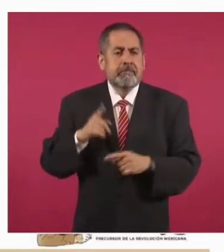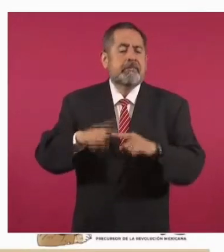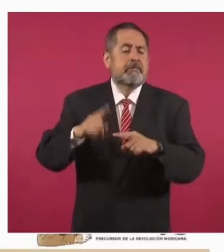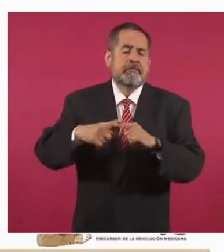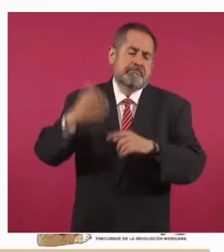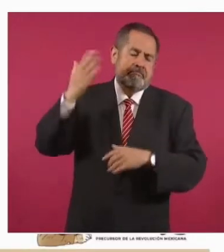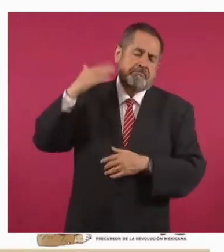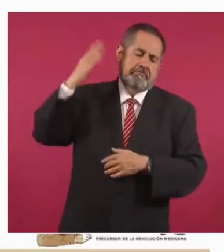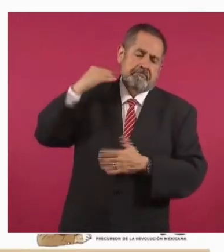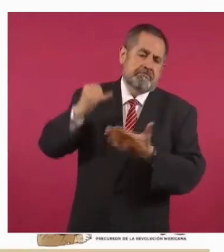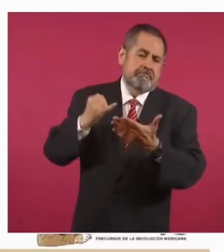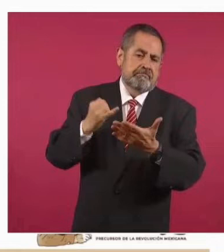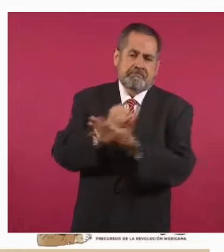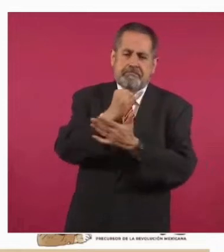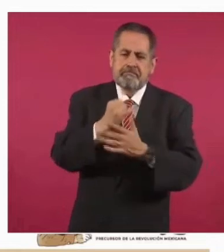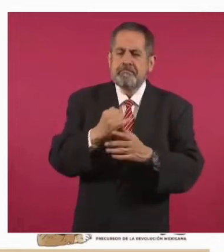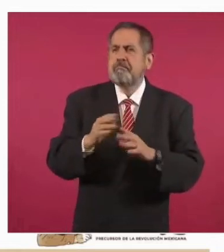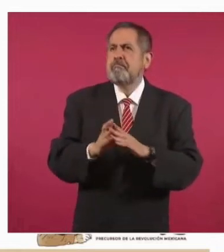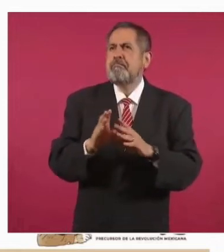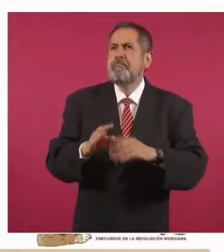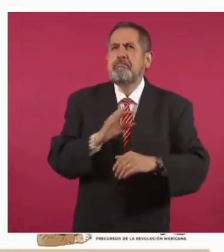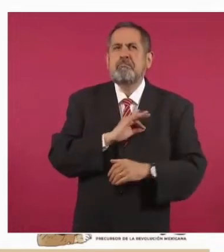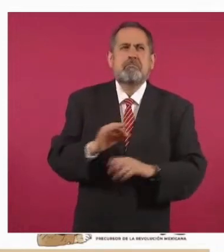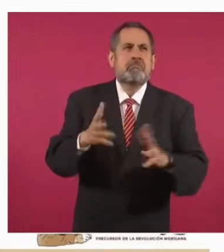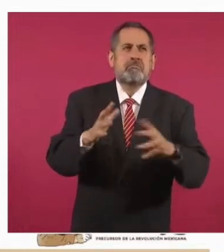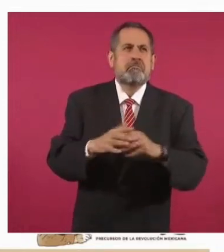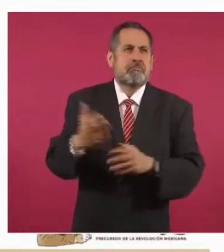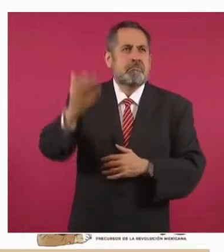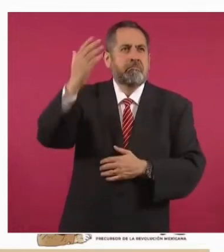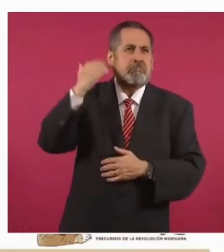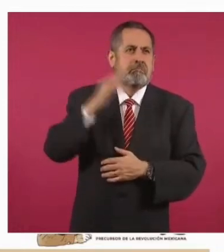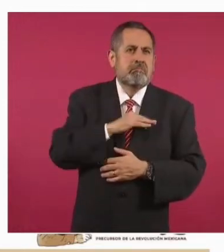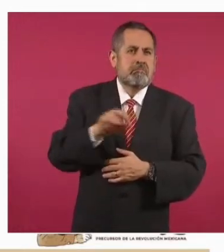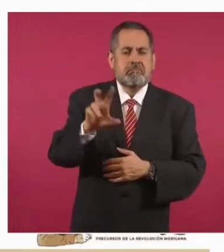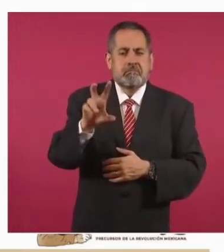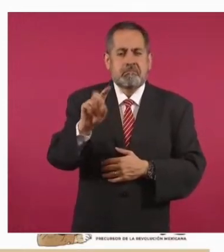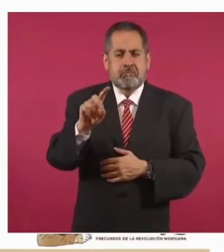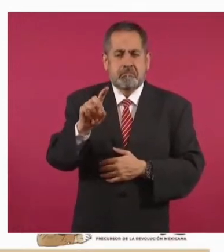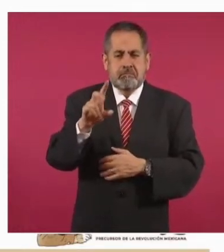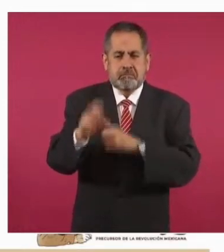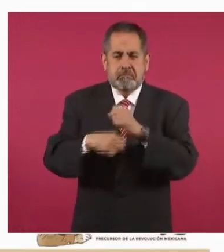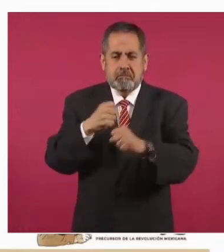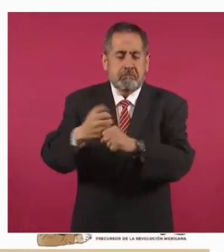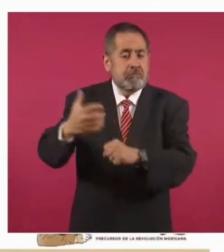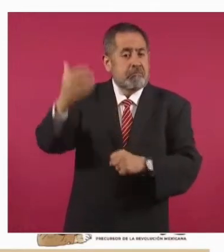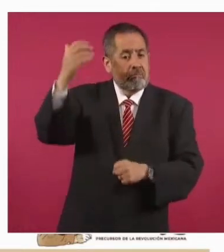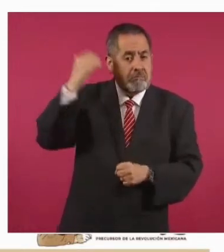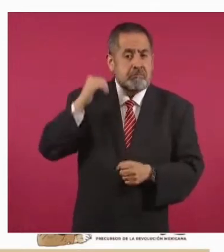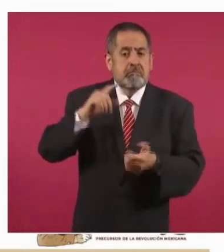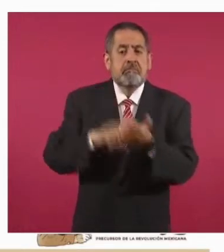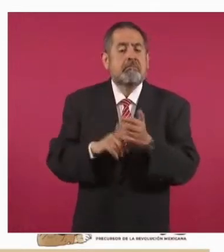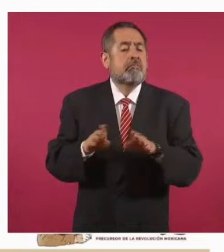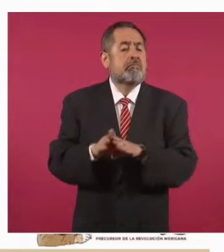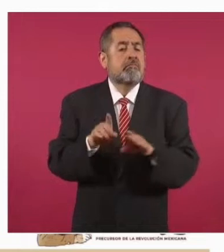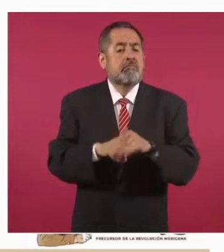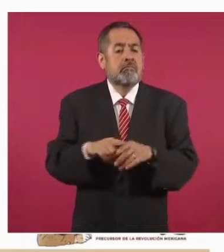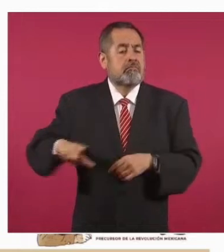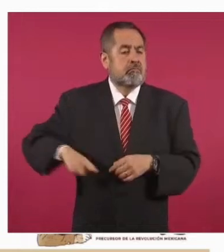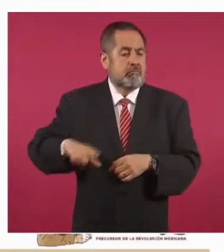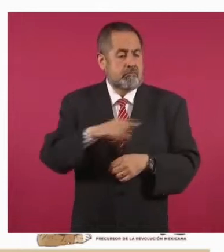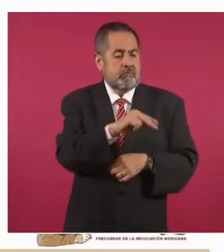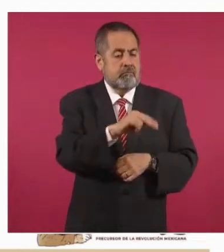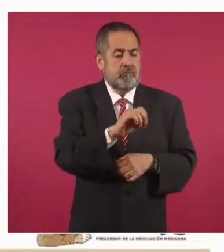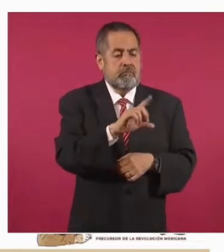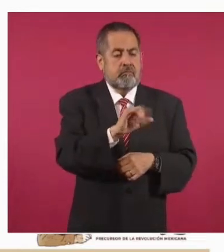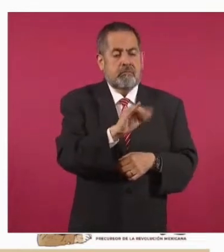tomó hace por lo menos 30 años, en la que los gobiernos